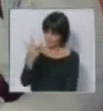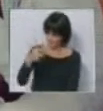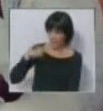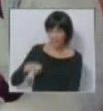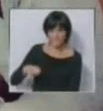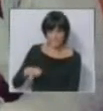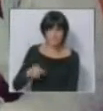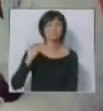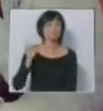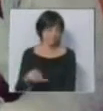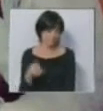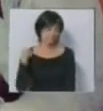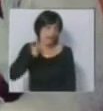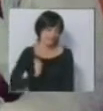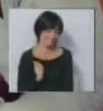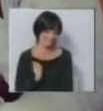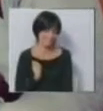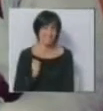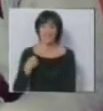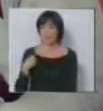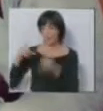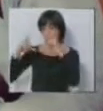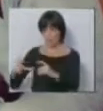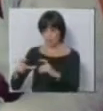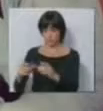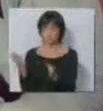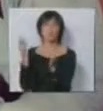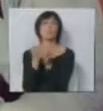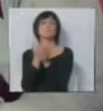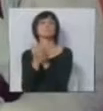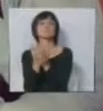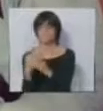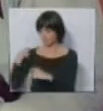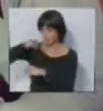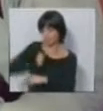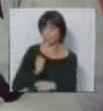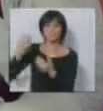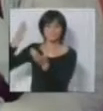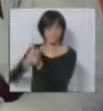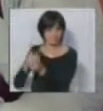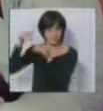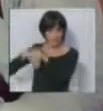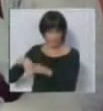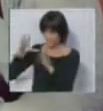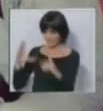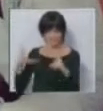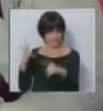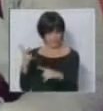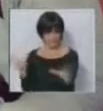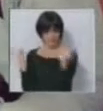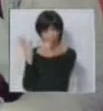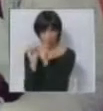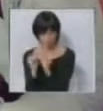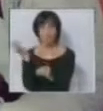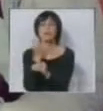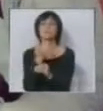Tres carteras. Mirá vos. Tiene la cartera, el bolsito y la billetera, todo de un juego. Ah. Que tiene especial de